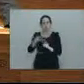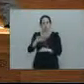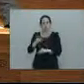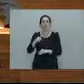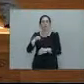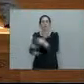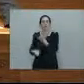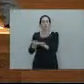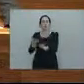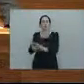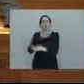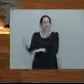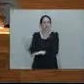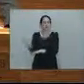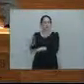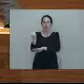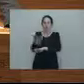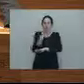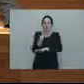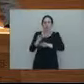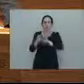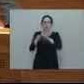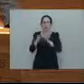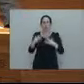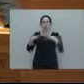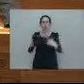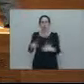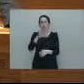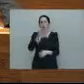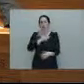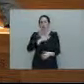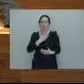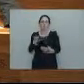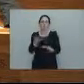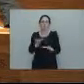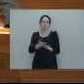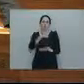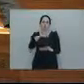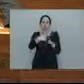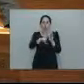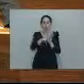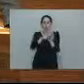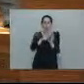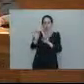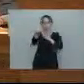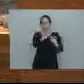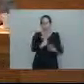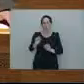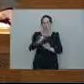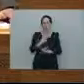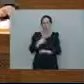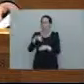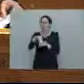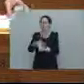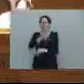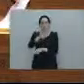también el apoyo de la Cámara para la proposición no de ley que defendemos, de la misma manera que nosotros votaremos